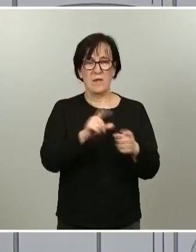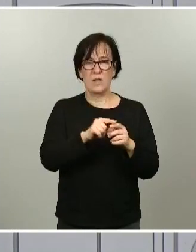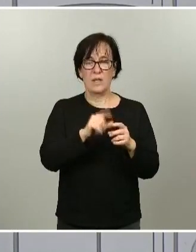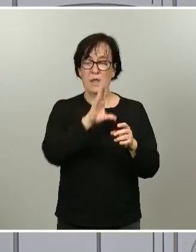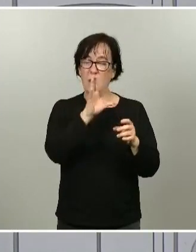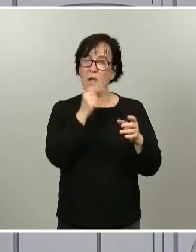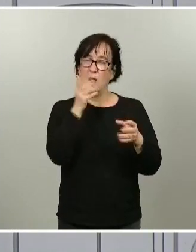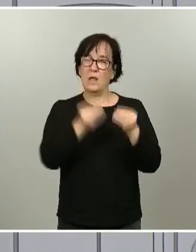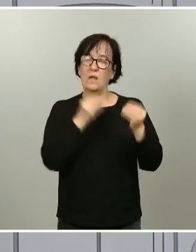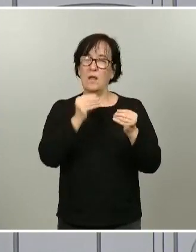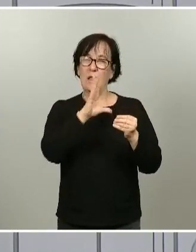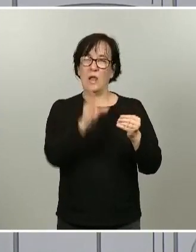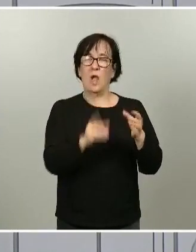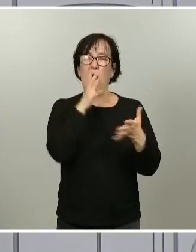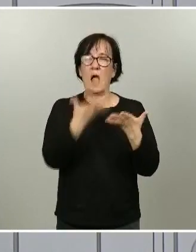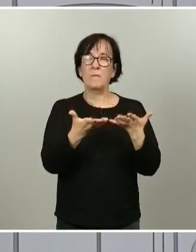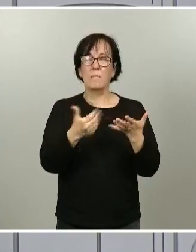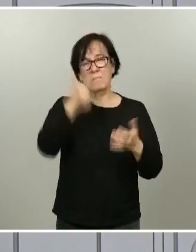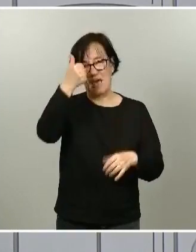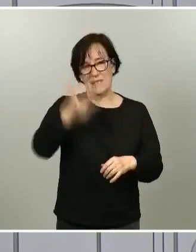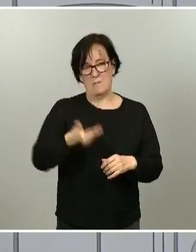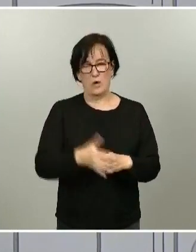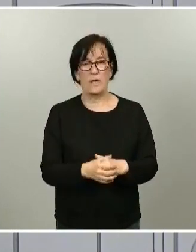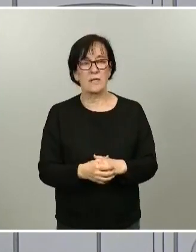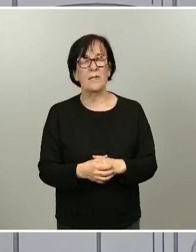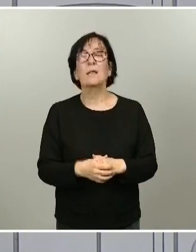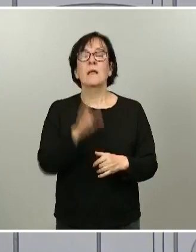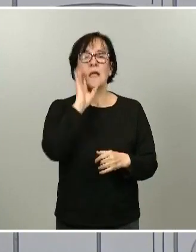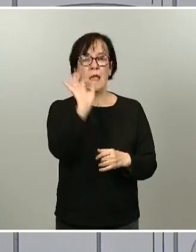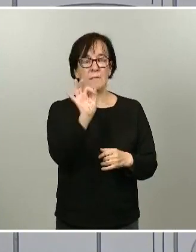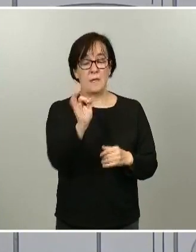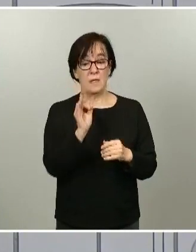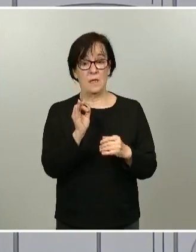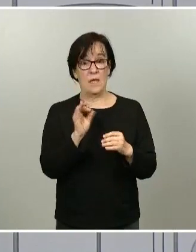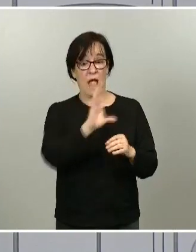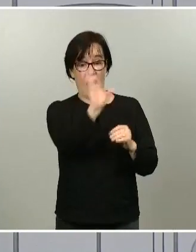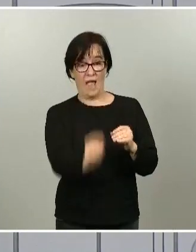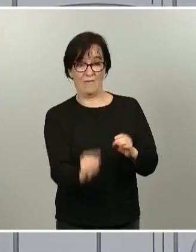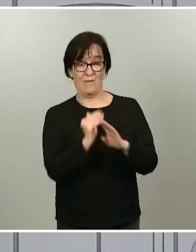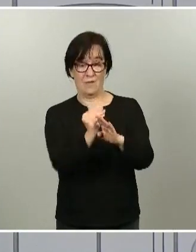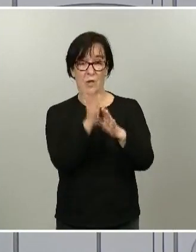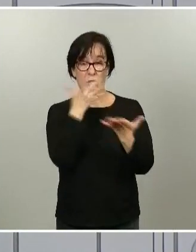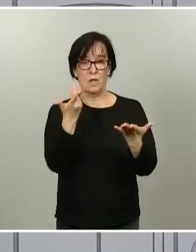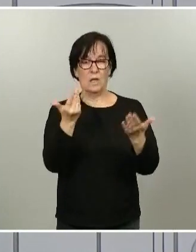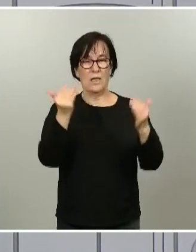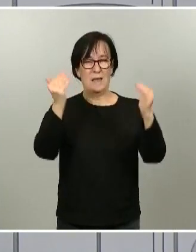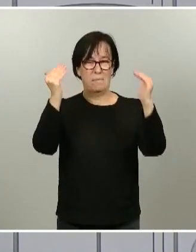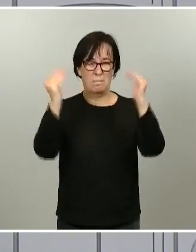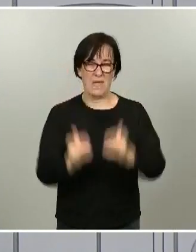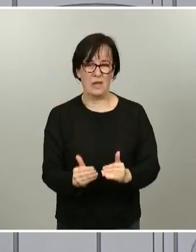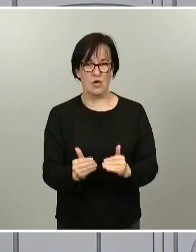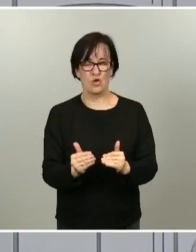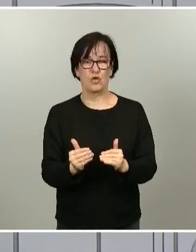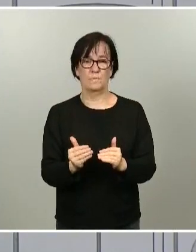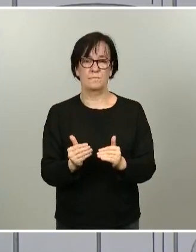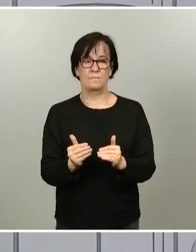de casos más importante. Sí que es verdad que en el resto de África la notificación es mucho menor, pero